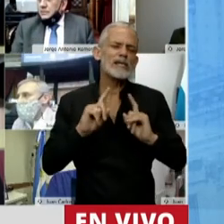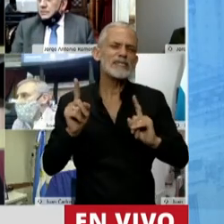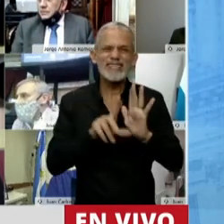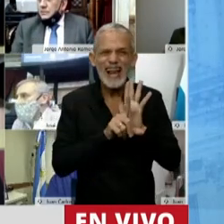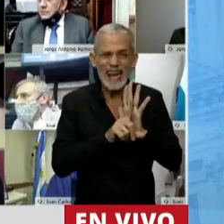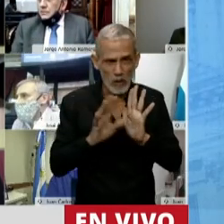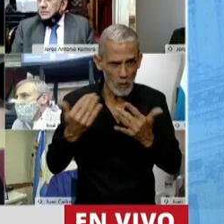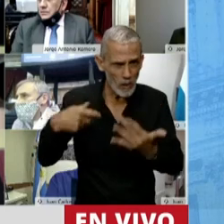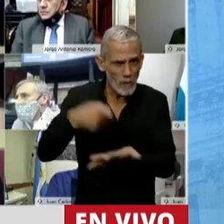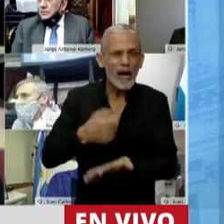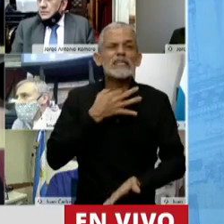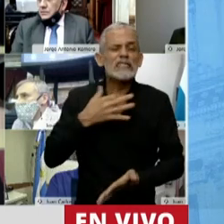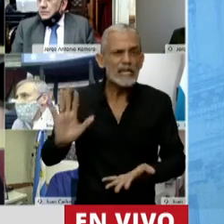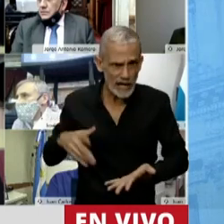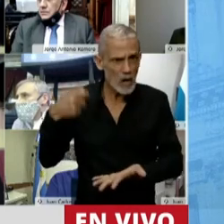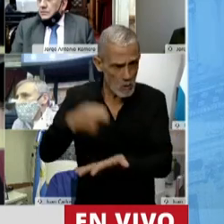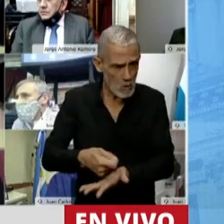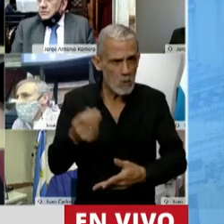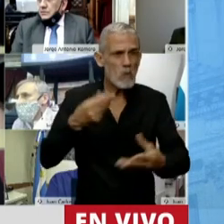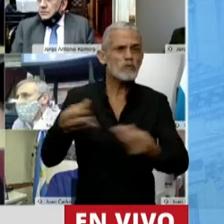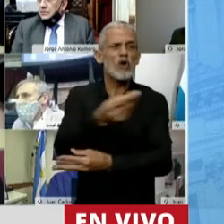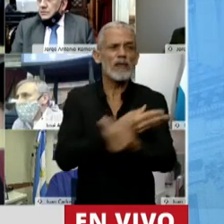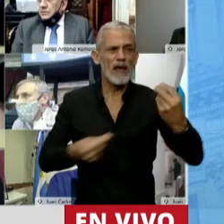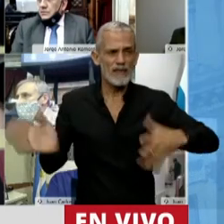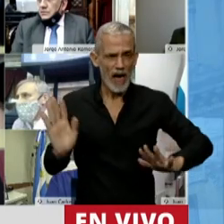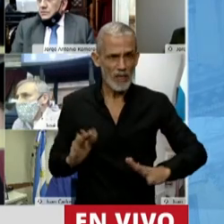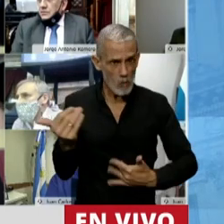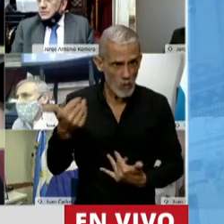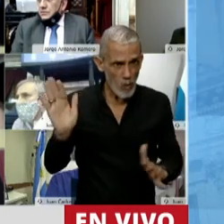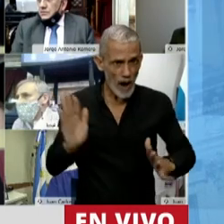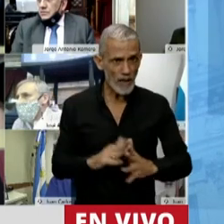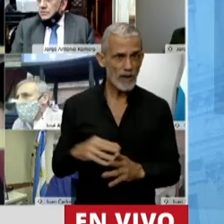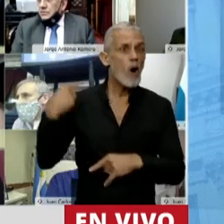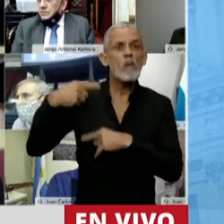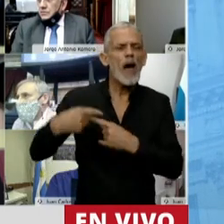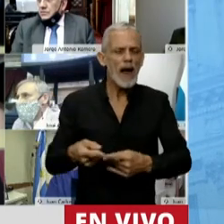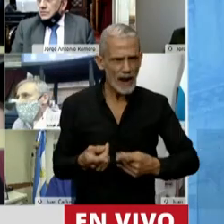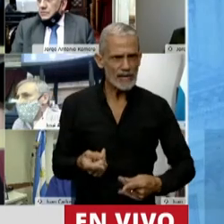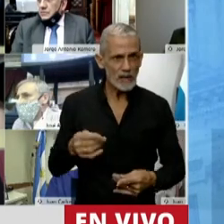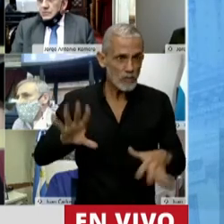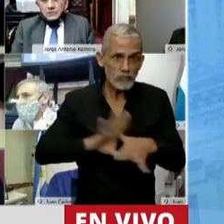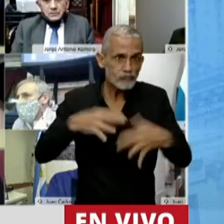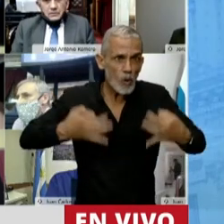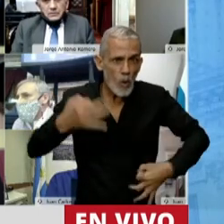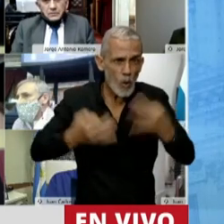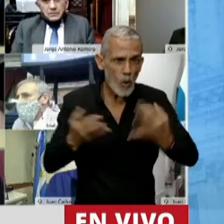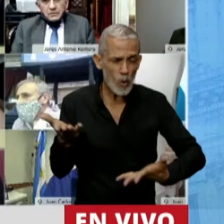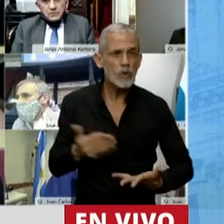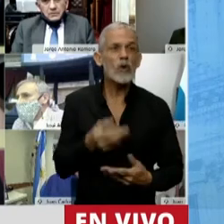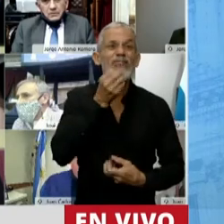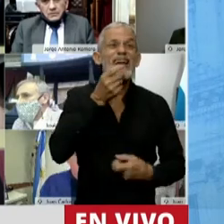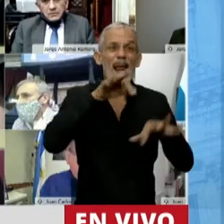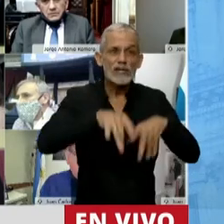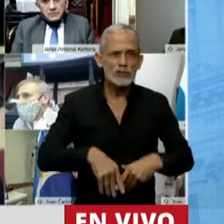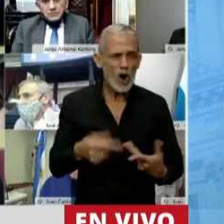ley, lo puede pagar si cree que es solidario. Y no porque lo herede, sino porque es justo. Y estos datos surgen de una